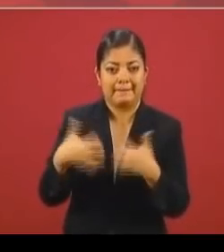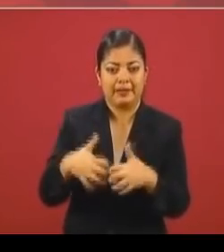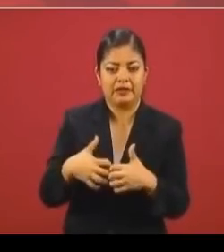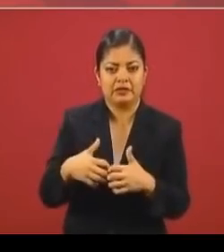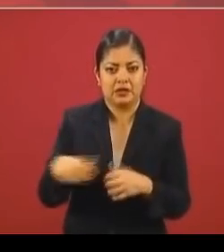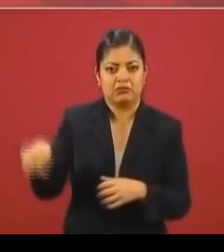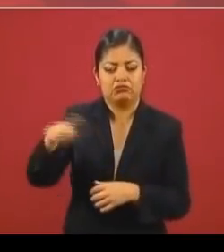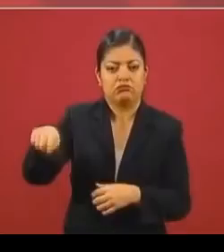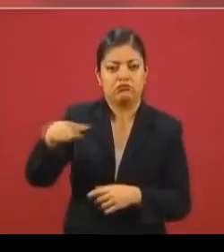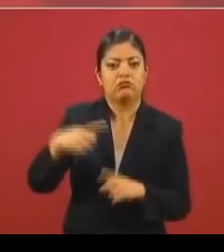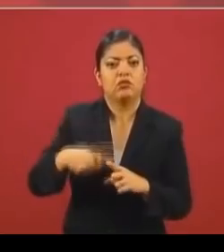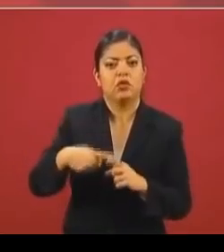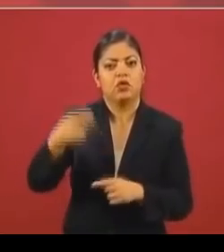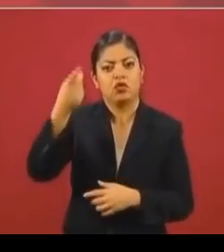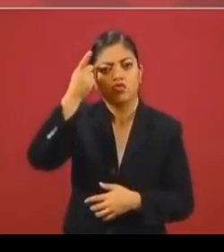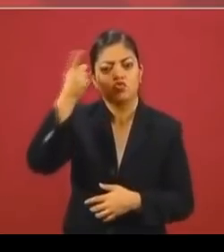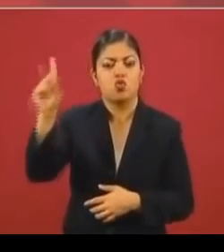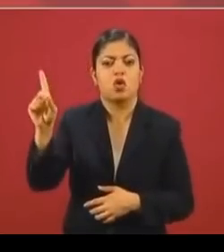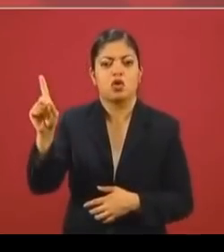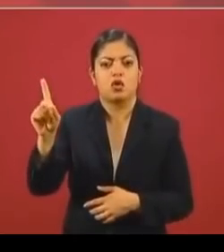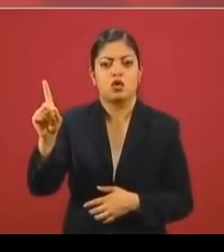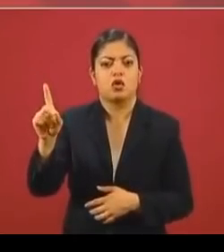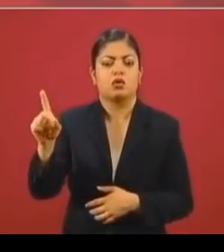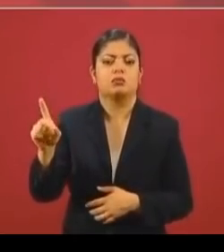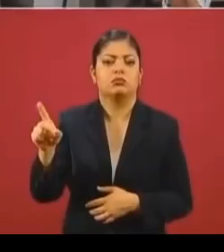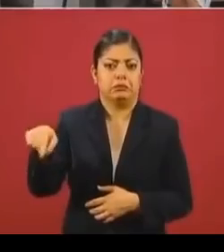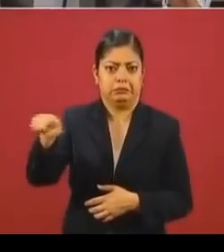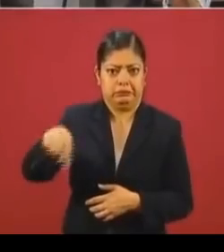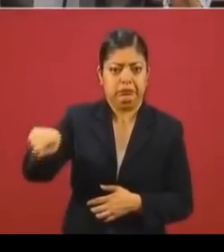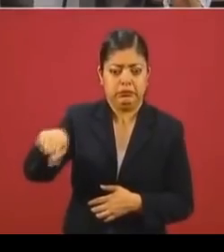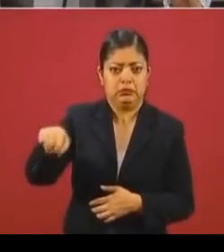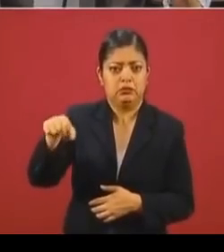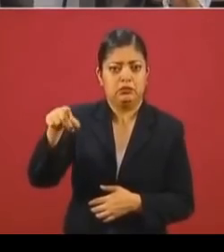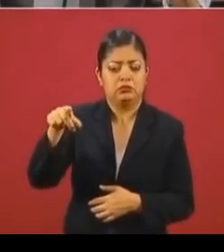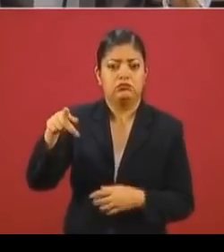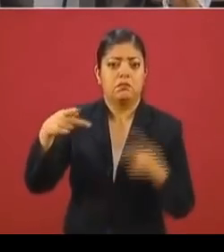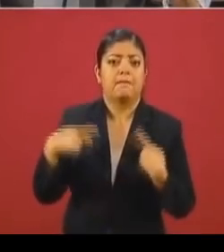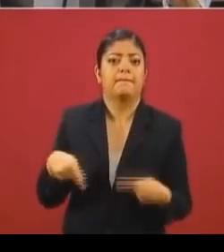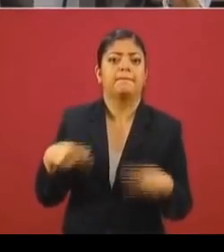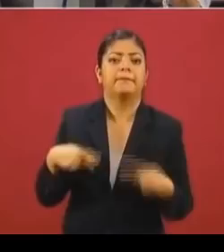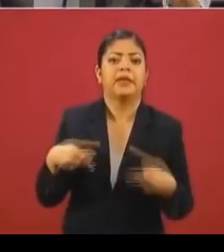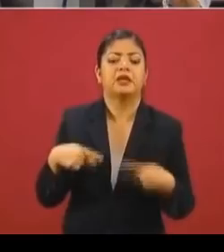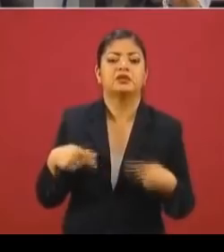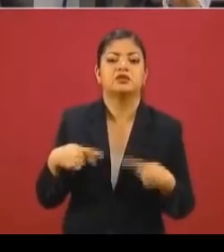cuyos dueños pues son personas con